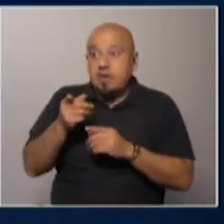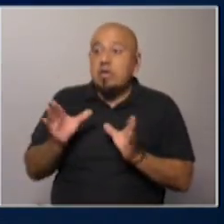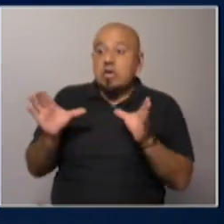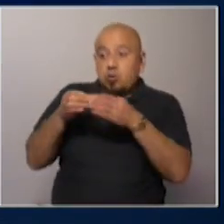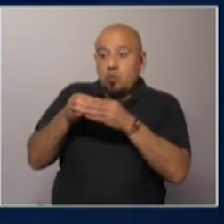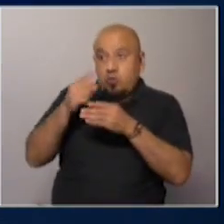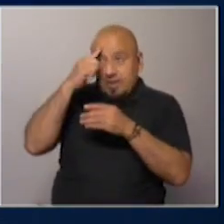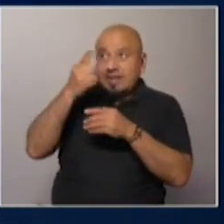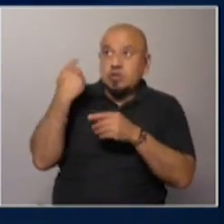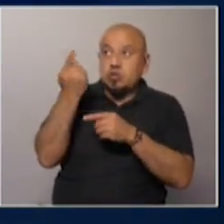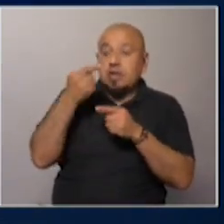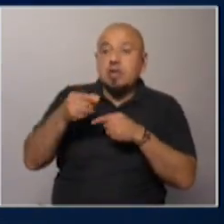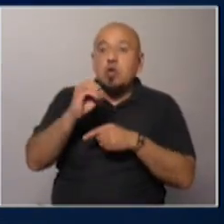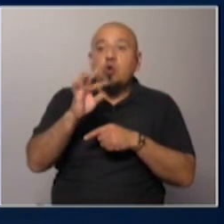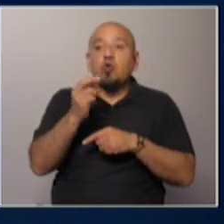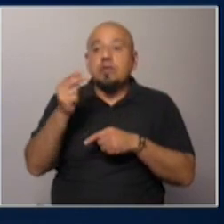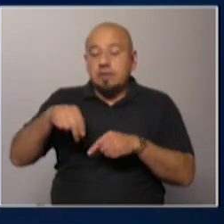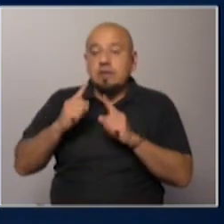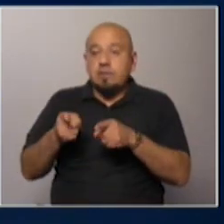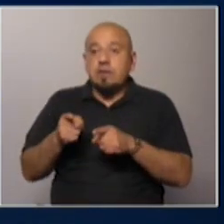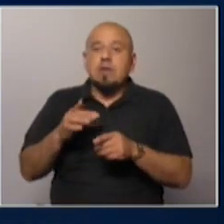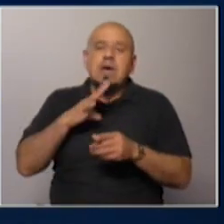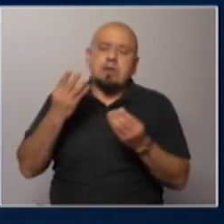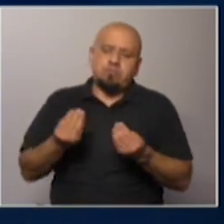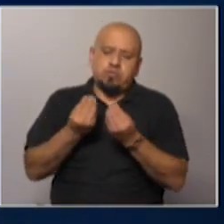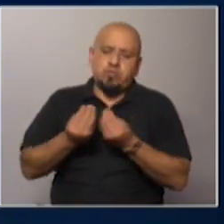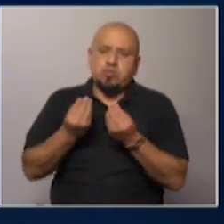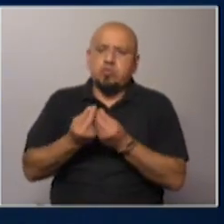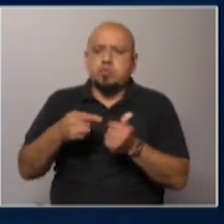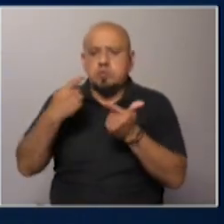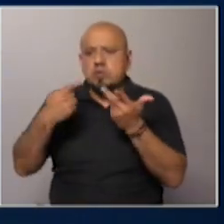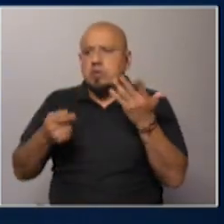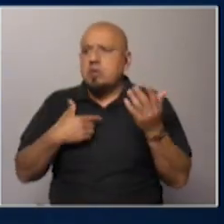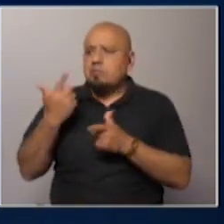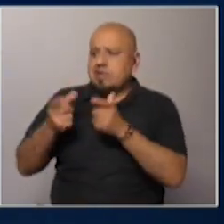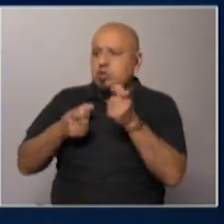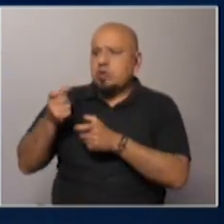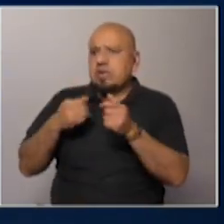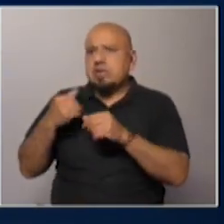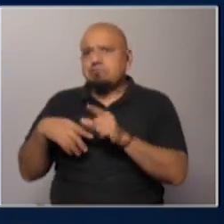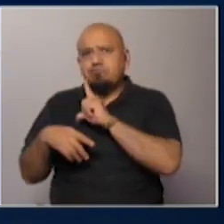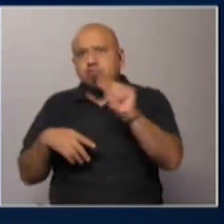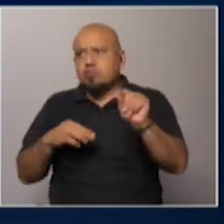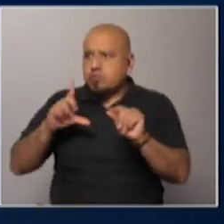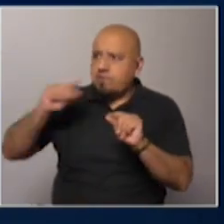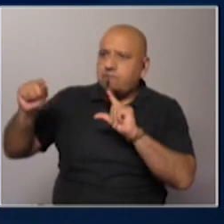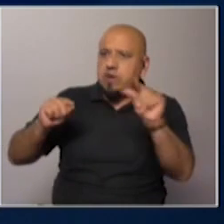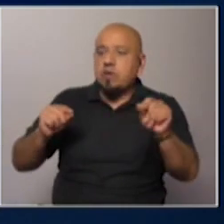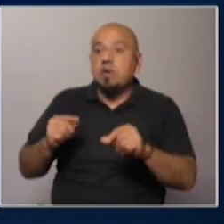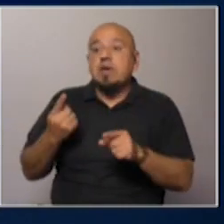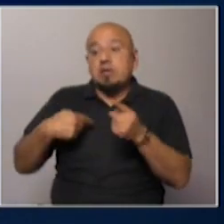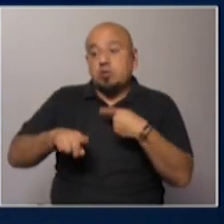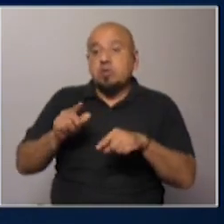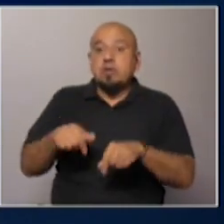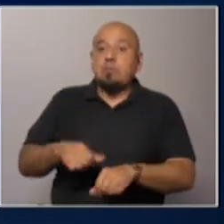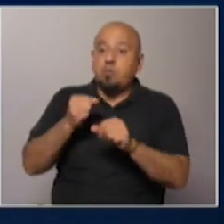fuerzas extranjeras la propia otan allí metida hay muchísimos desplazados internos pero también refugiados en otros países y lo que